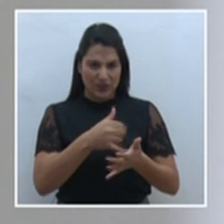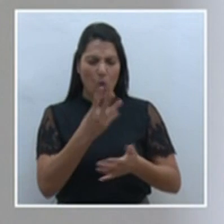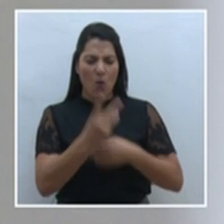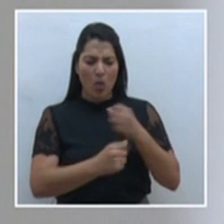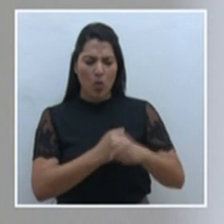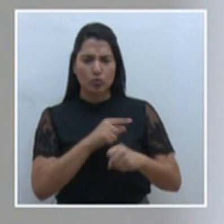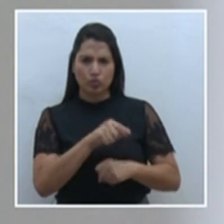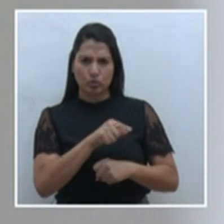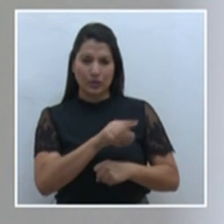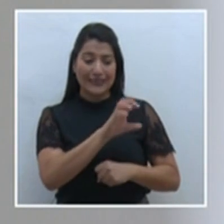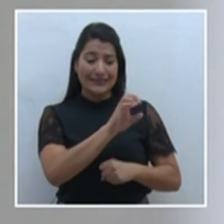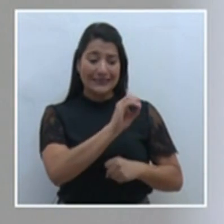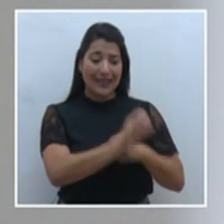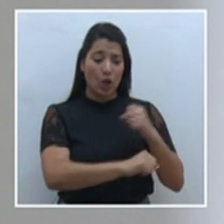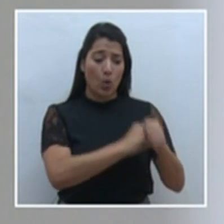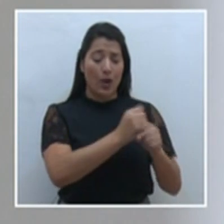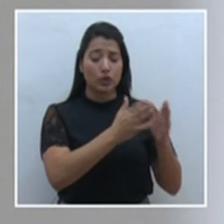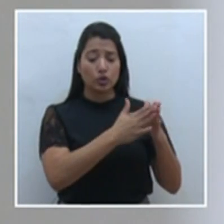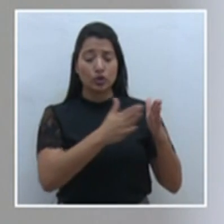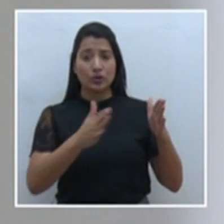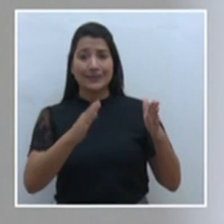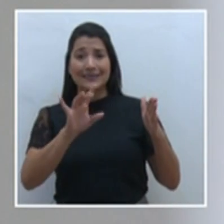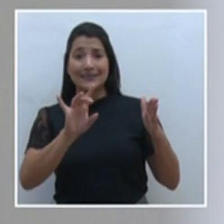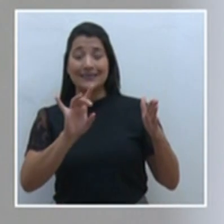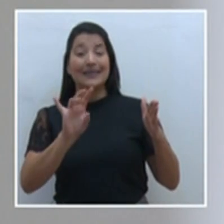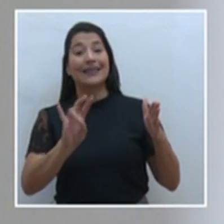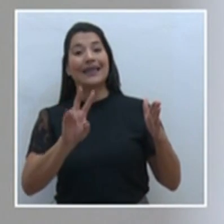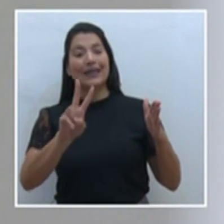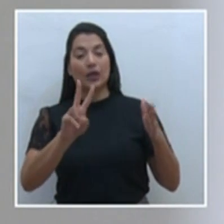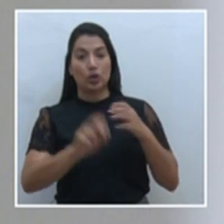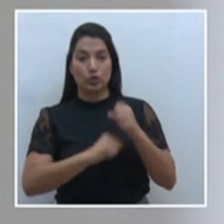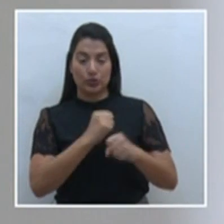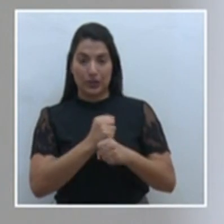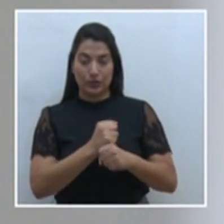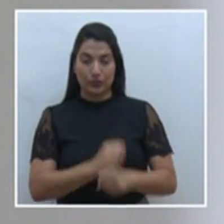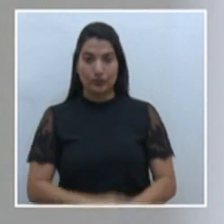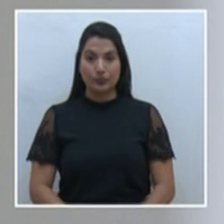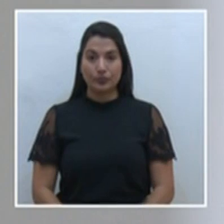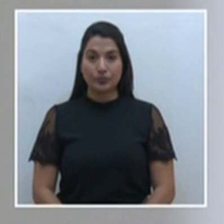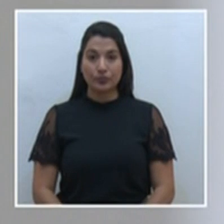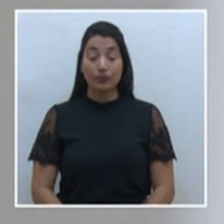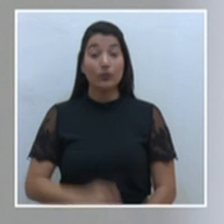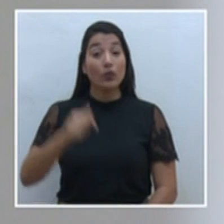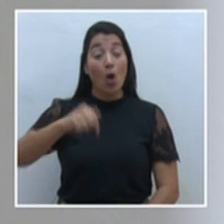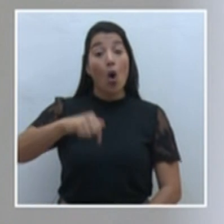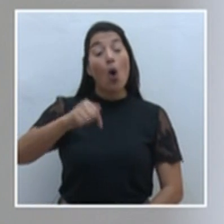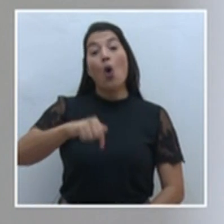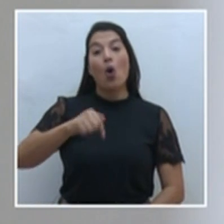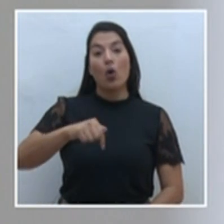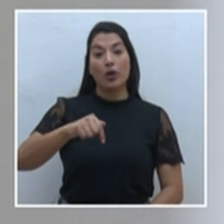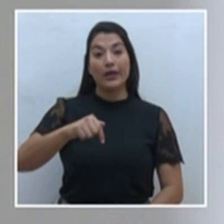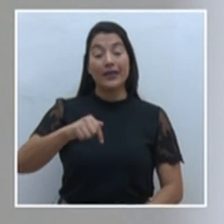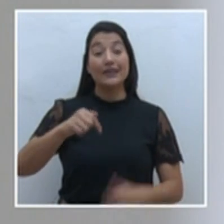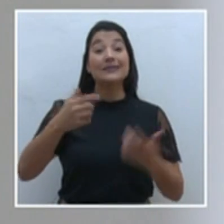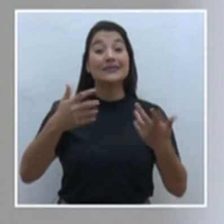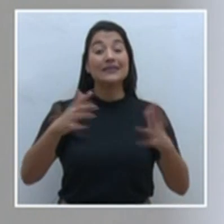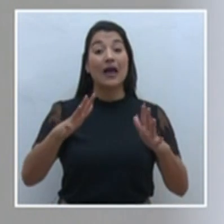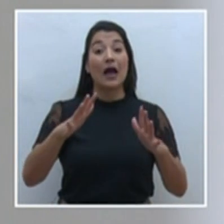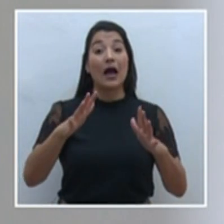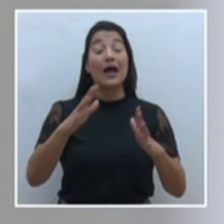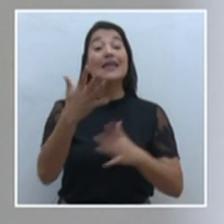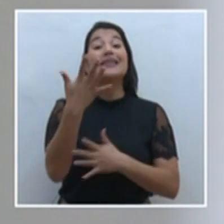desde los 0 hasta los 72 años. Al día de hoy se han descartado un total